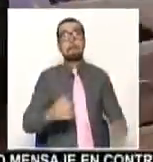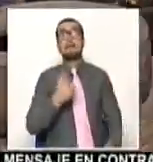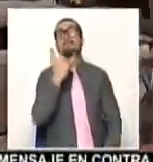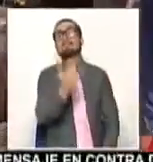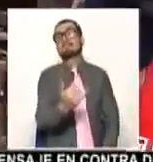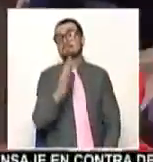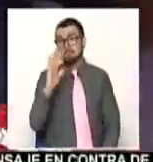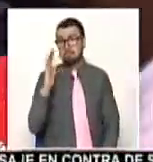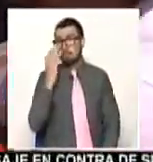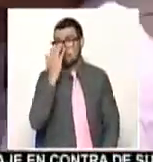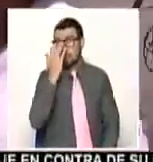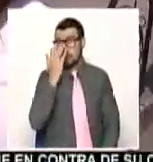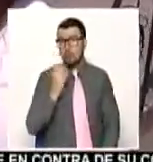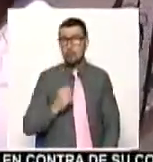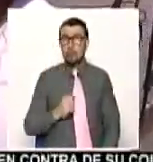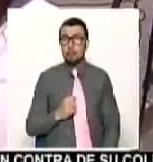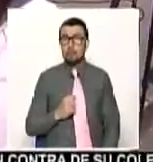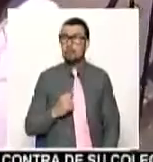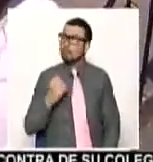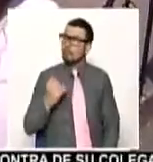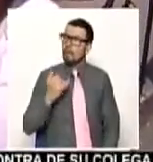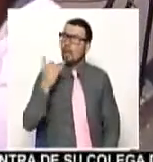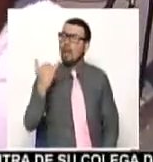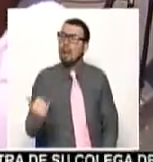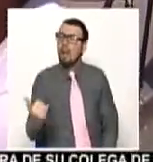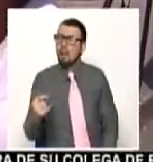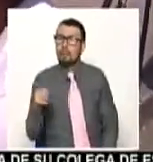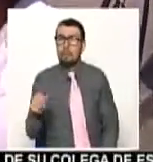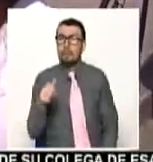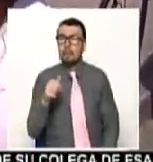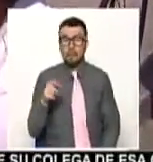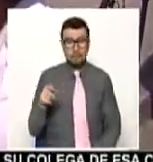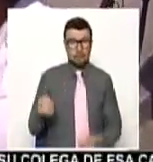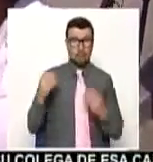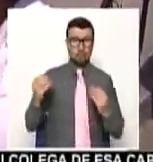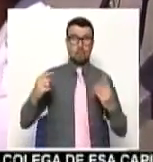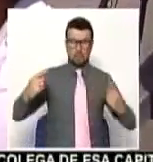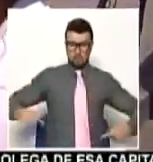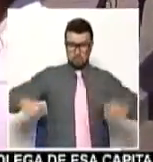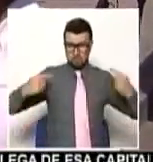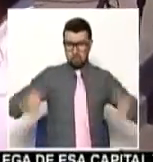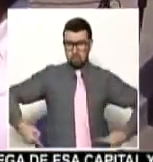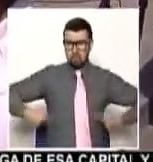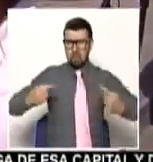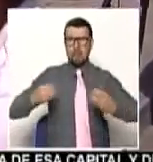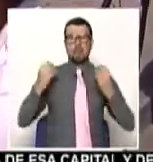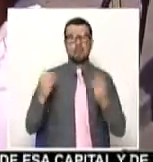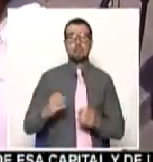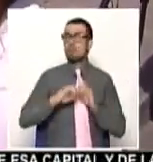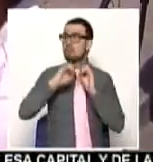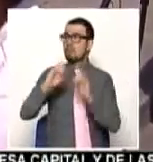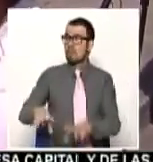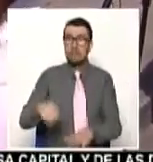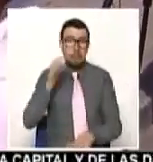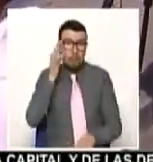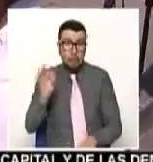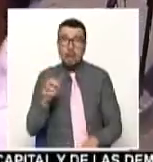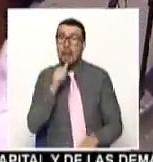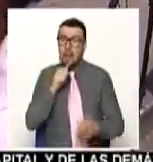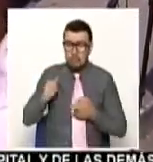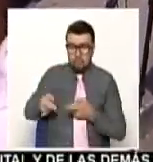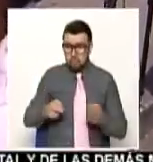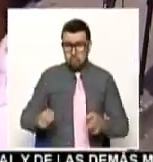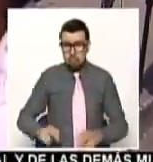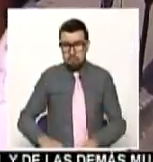la gente para abajo. Ahí abajo en la quebrada hay un cementerio de llantas, miles de llantas y que tapona la quebrada y hay